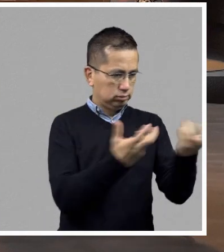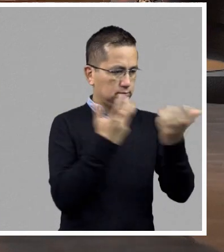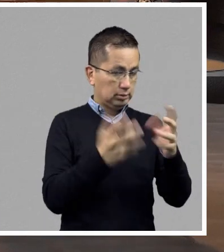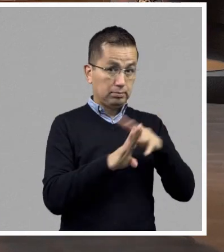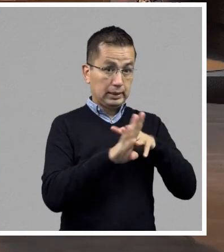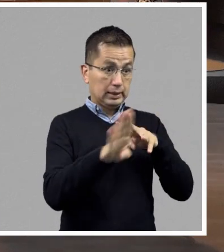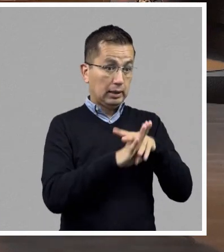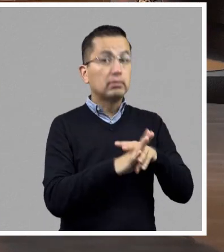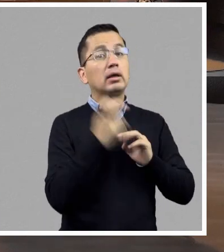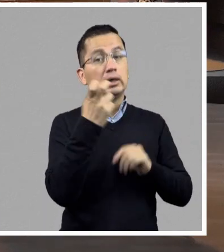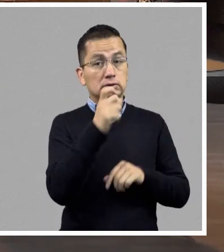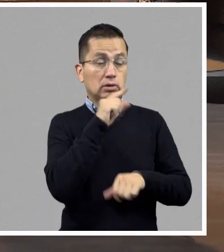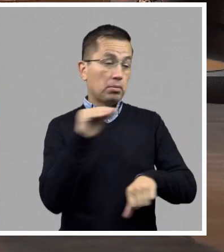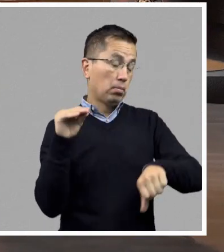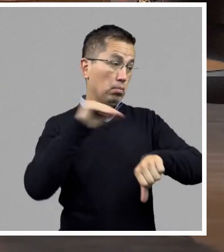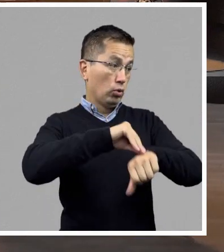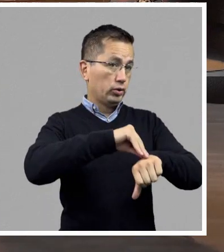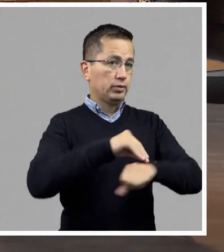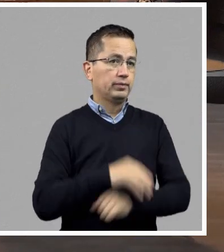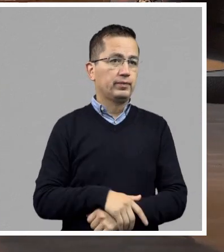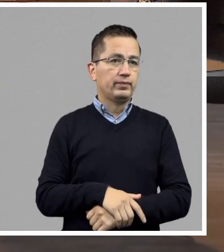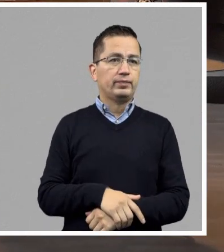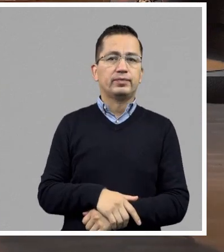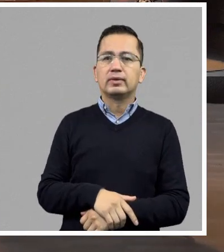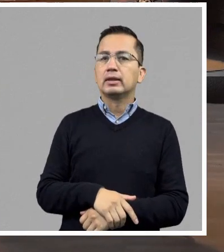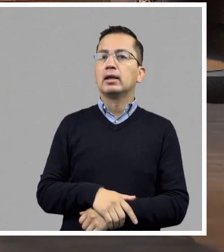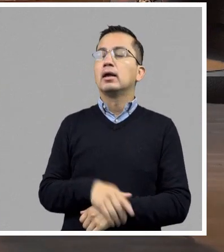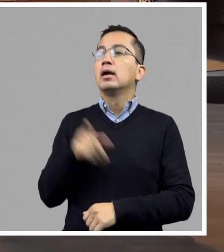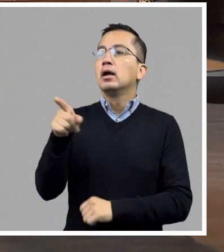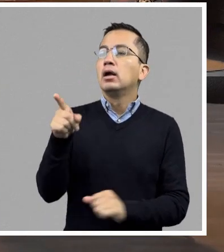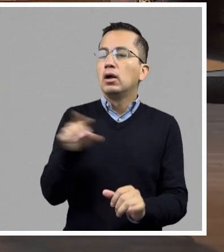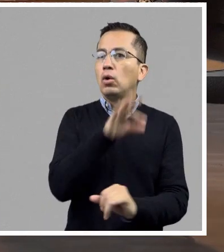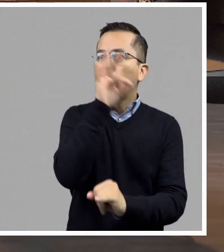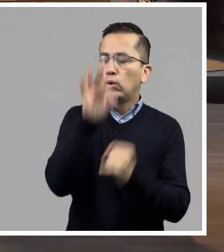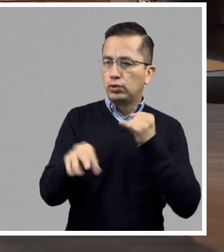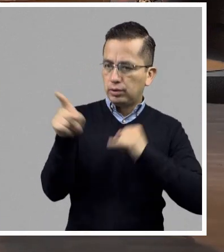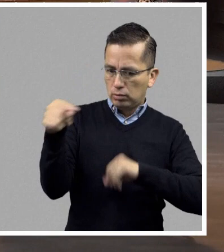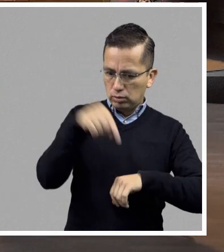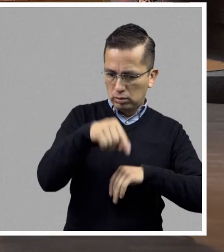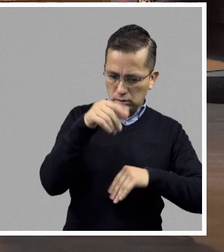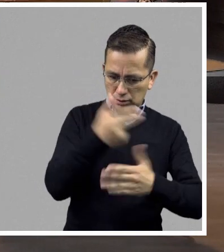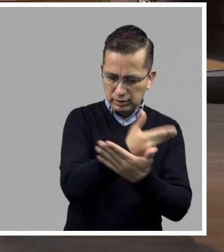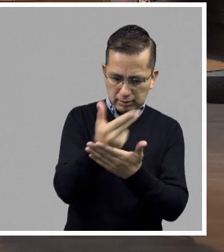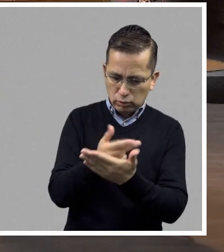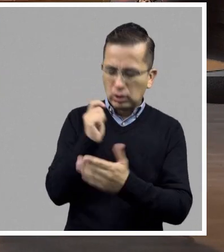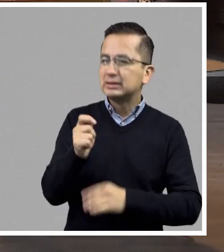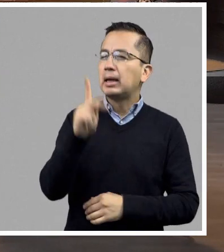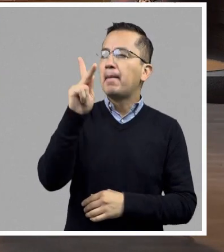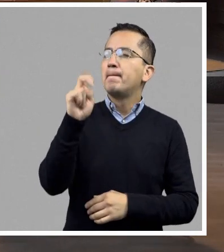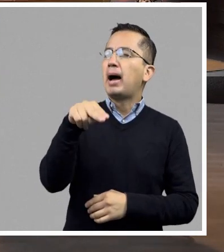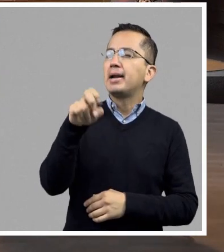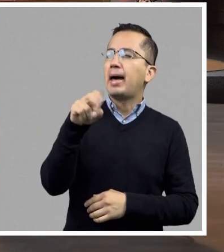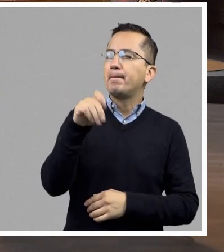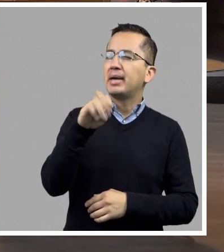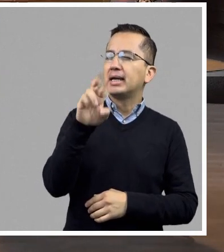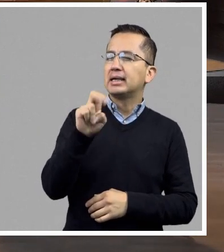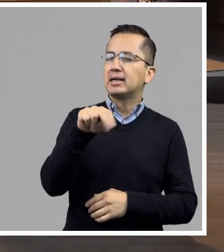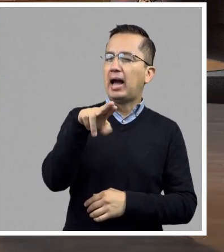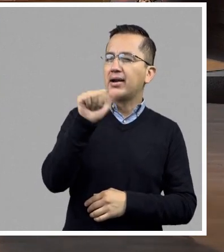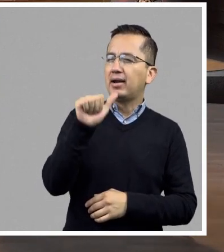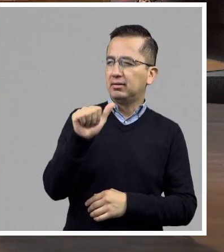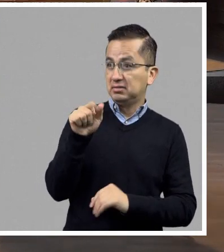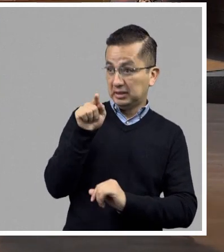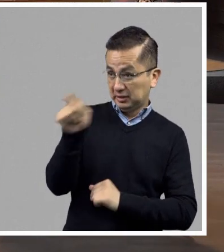individuos que van solitos en ese camino no sí mi última cosa que pusiste ahí que me llamó la atención es la Panamericana